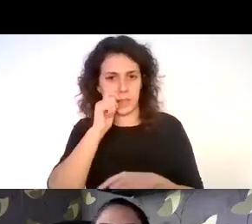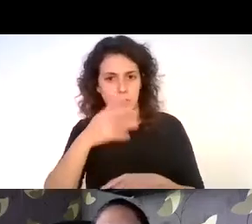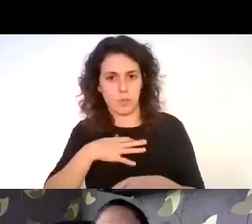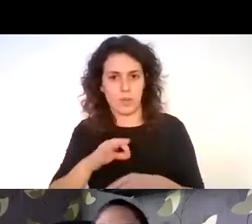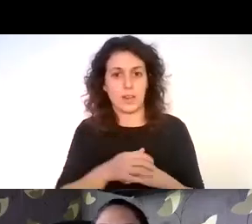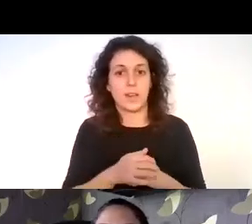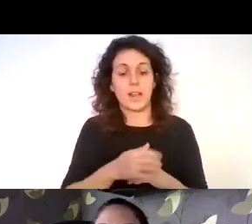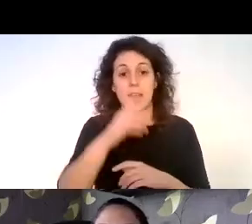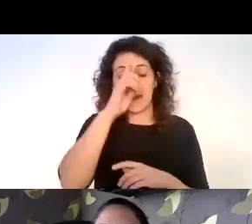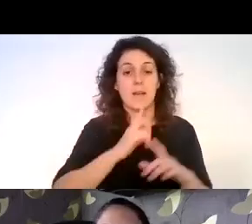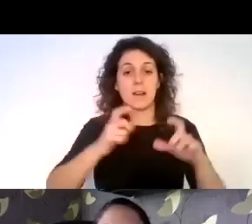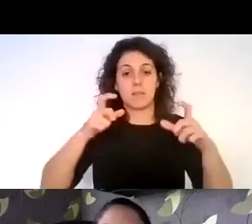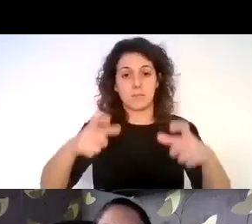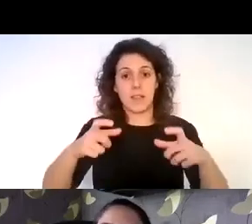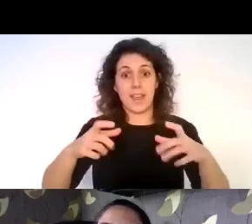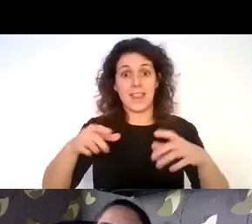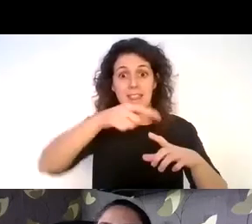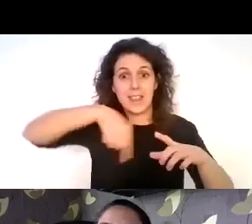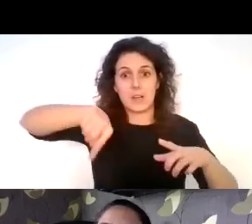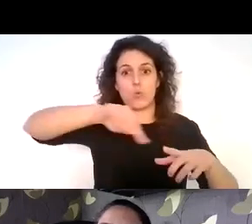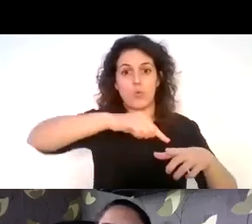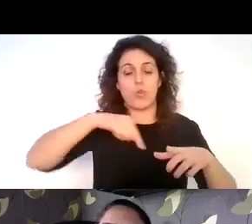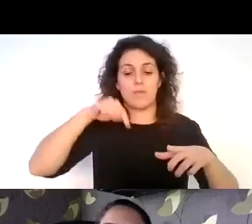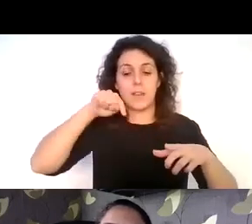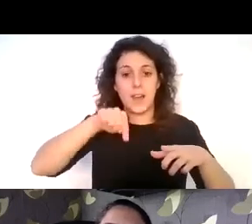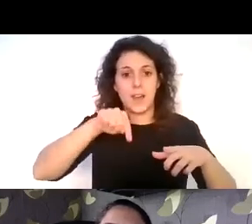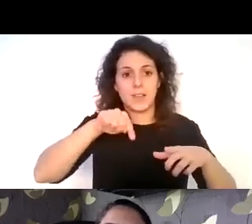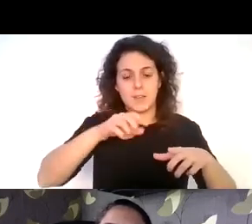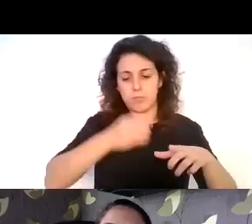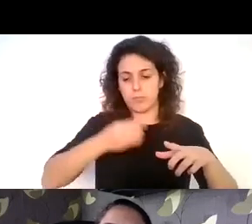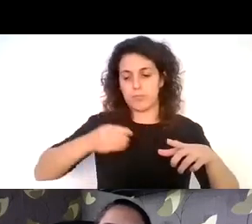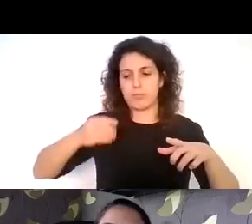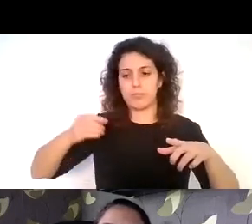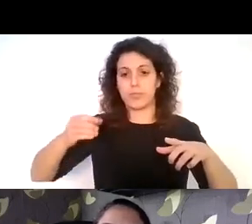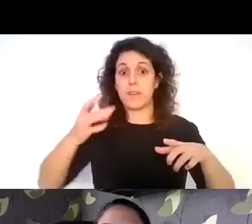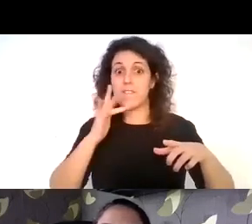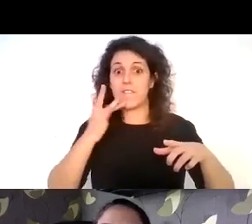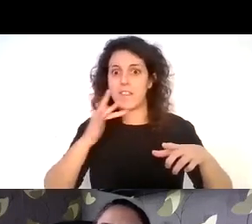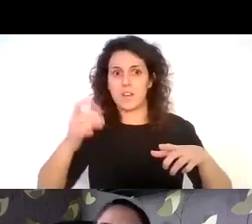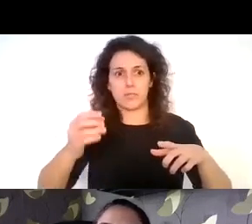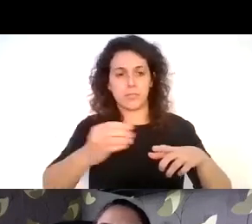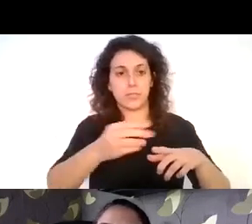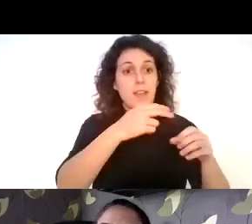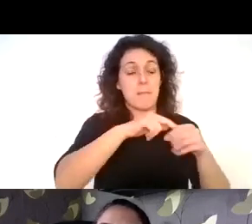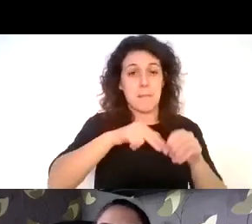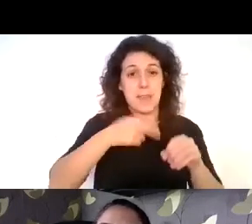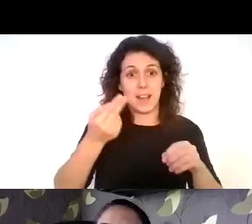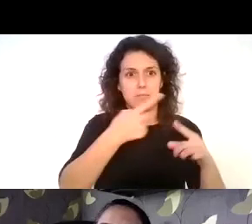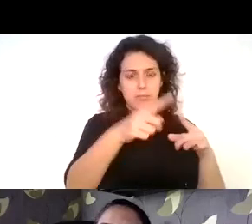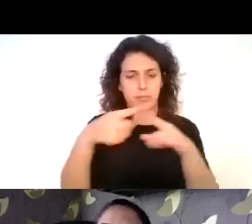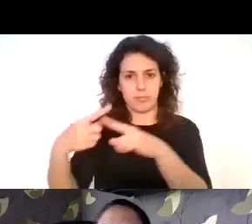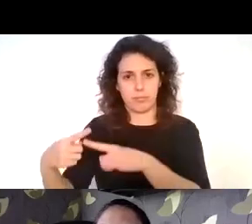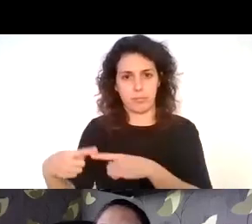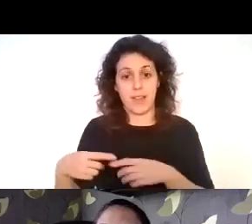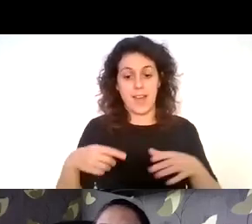y sobre lo que aparenta ser una mesa, se encuentran botellas de vidrio de diferentes tipos de miel. En el centro, un afiche